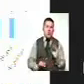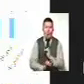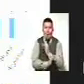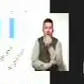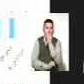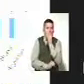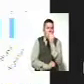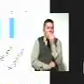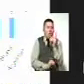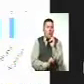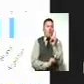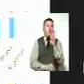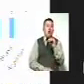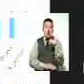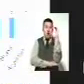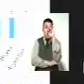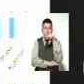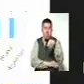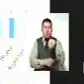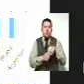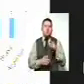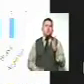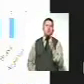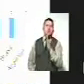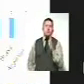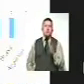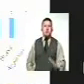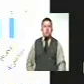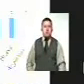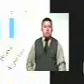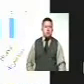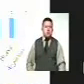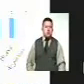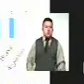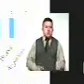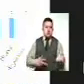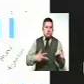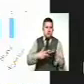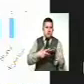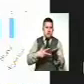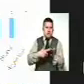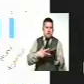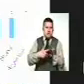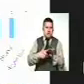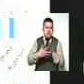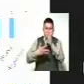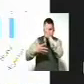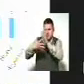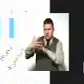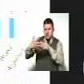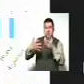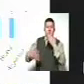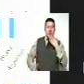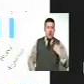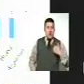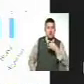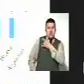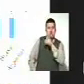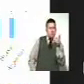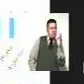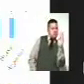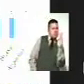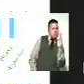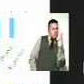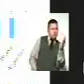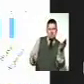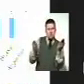desnutrición. En Colombia estamos en la mitad de la tabla, pero muy lejos de países como Argentina, Chile y Brasil, a los cuales